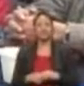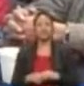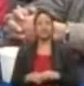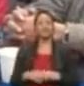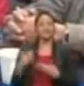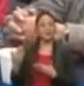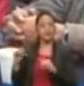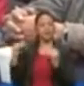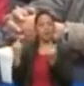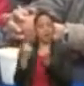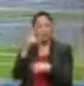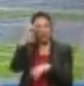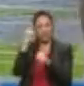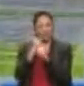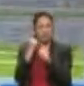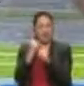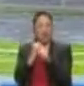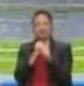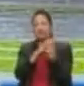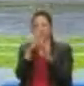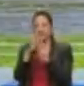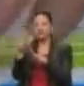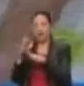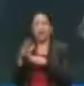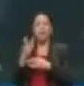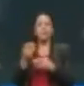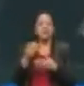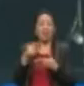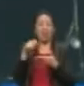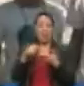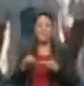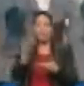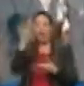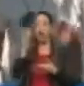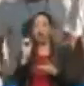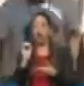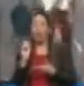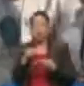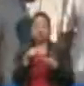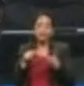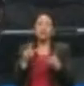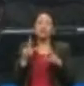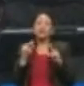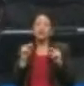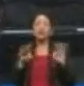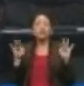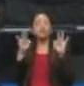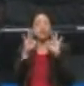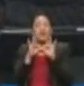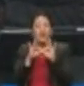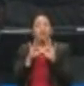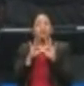El Frente Unitario de Trabajadores llamó a sus bases a no votar blanco, nulo ni por el binomio de Alianza País. Cuestionaron el modelo